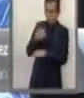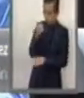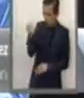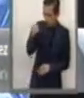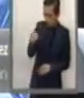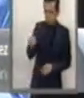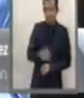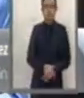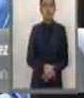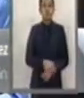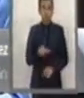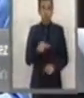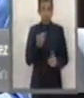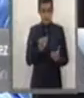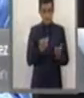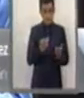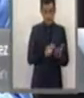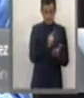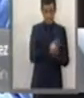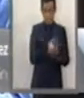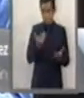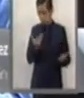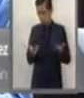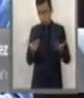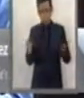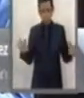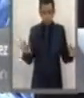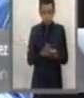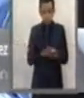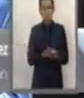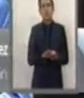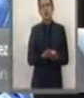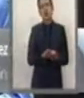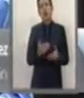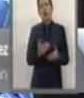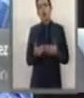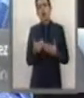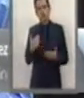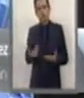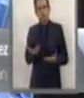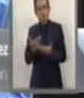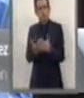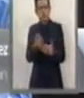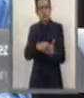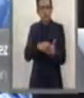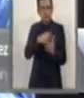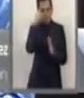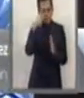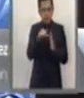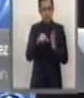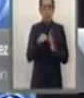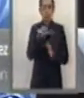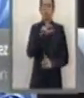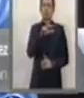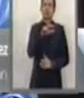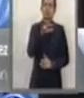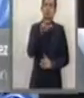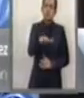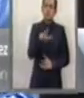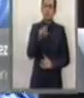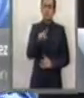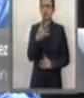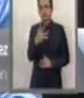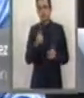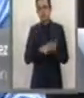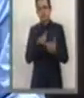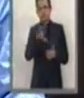armonizar dichas leyes, es que ahora propongo esta reforma al artículo 1834 del Código Civil Federal.